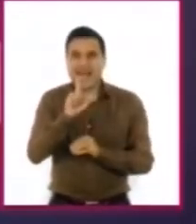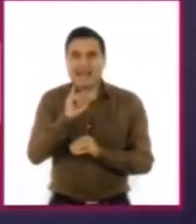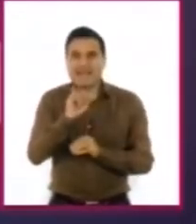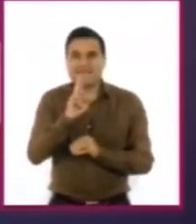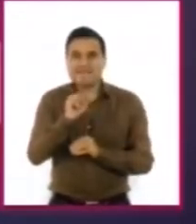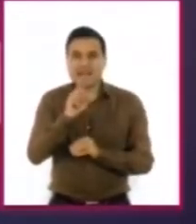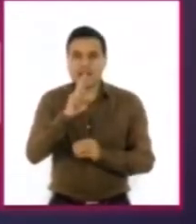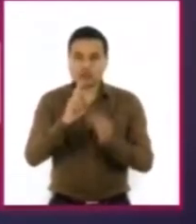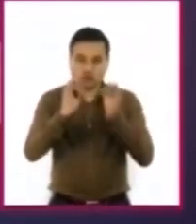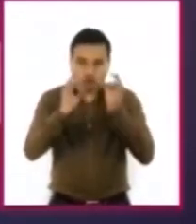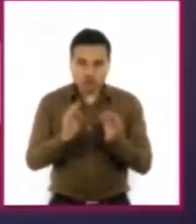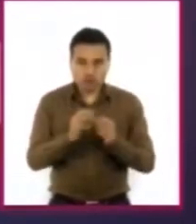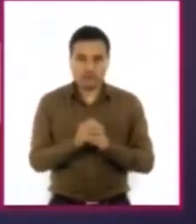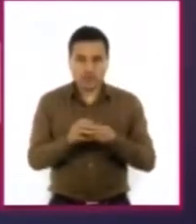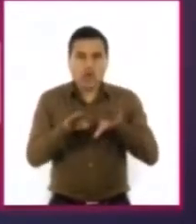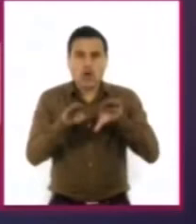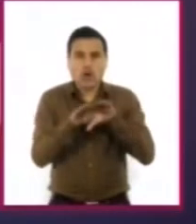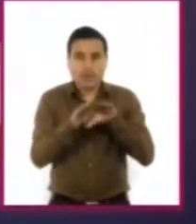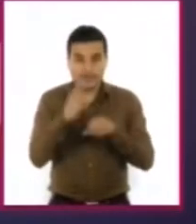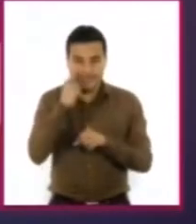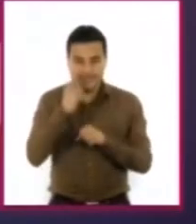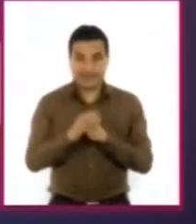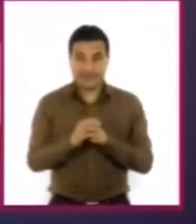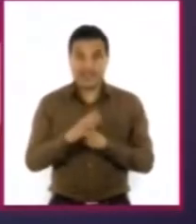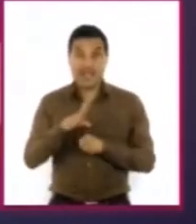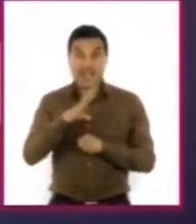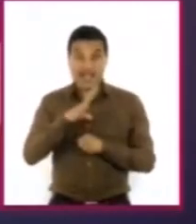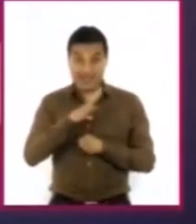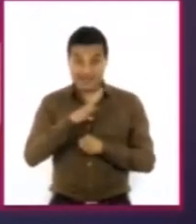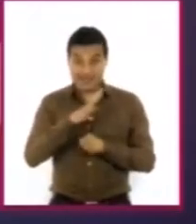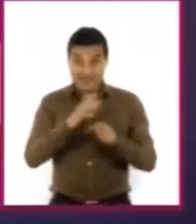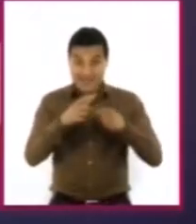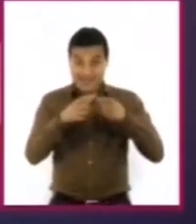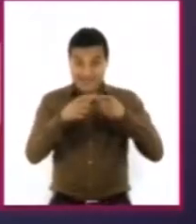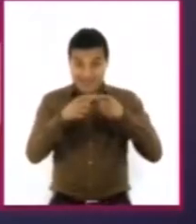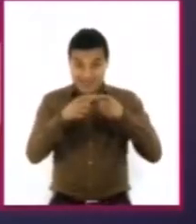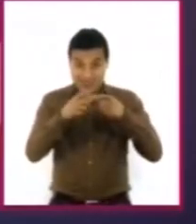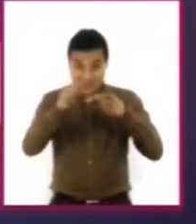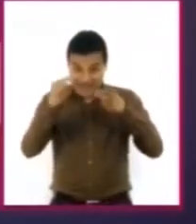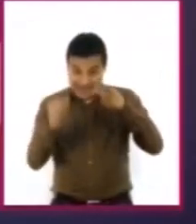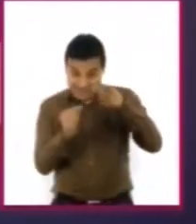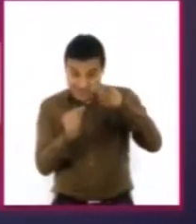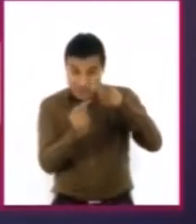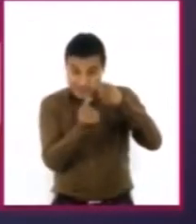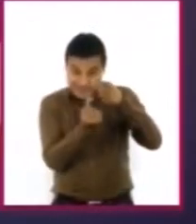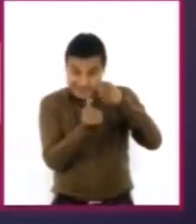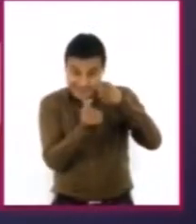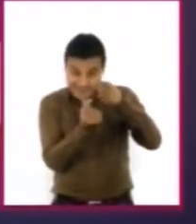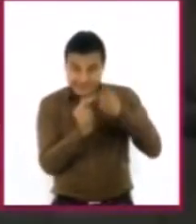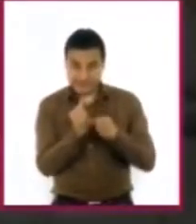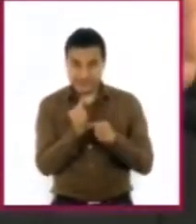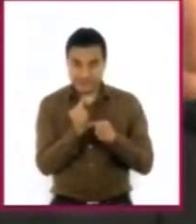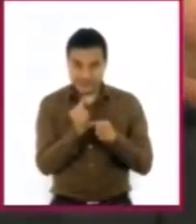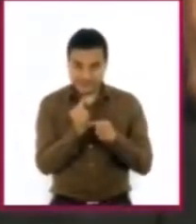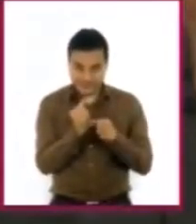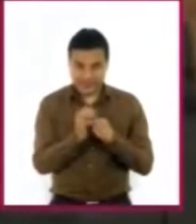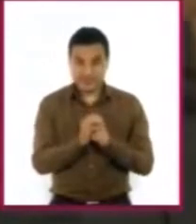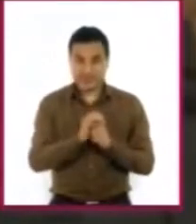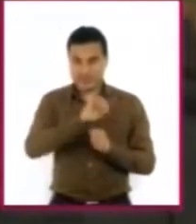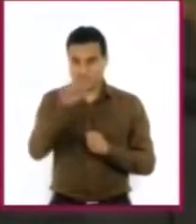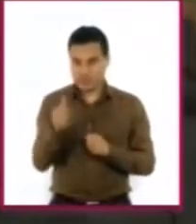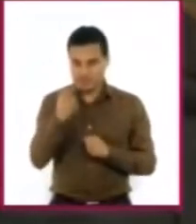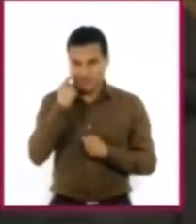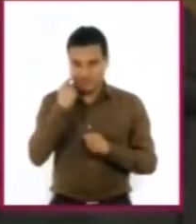izquierda el tornillo que se encuentra debajo del platillo, hasta que el fiel de la balanza coincida con el cero.